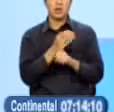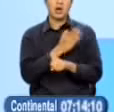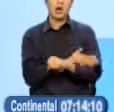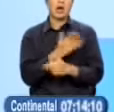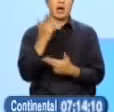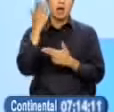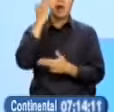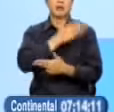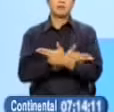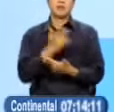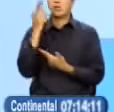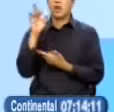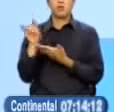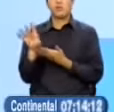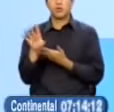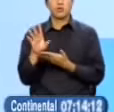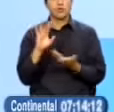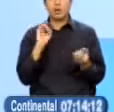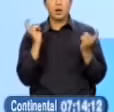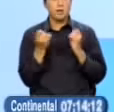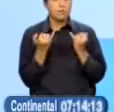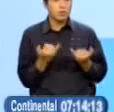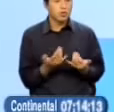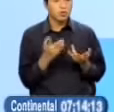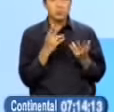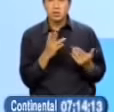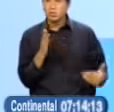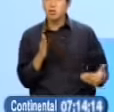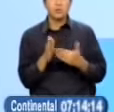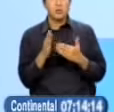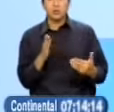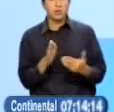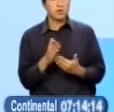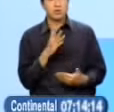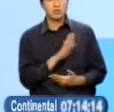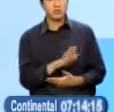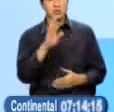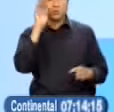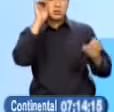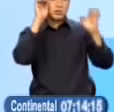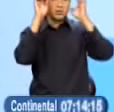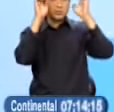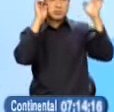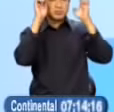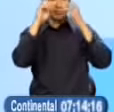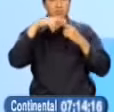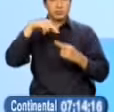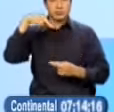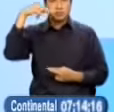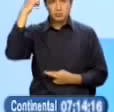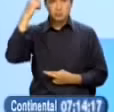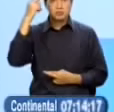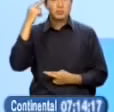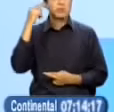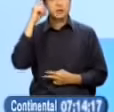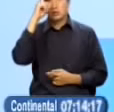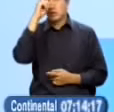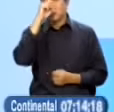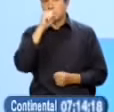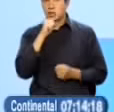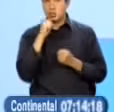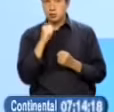pero de todas formas el propósito desde el mismo yo creo que responde a una estrategia regional muy compleja